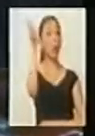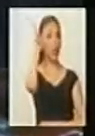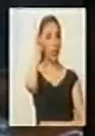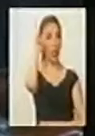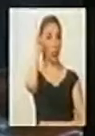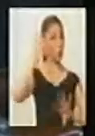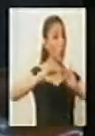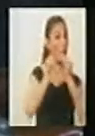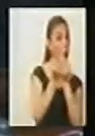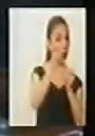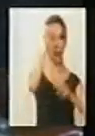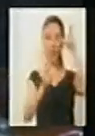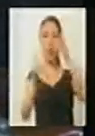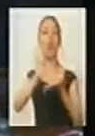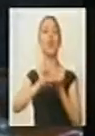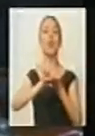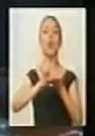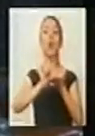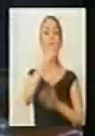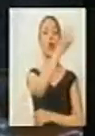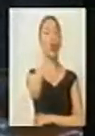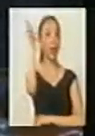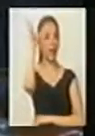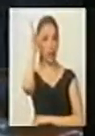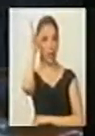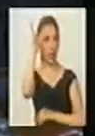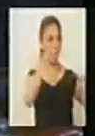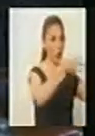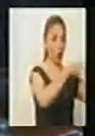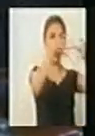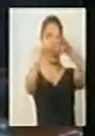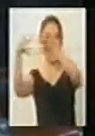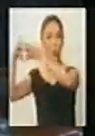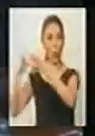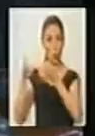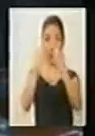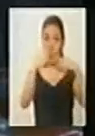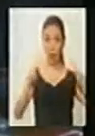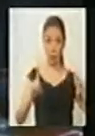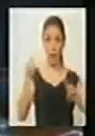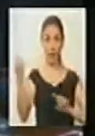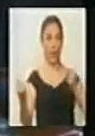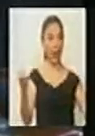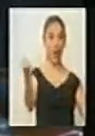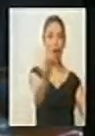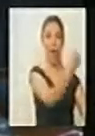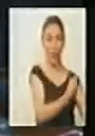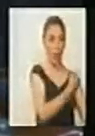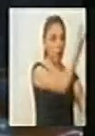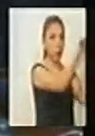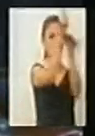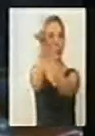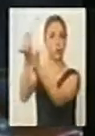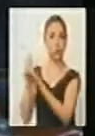total de la Cámara. Es un interbloque, cada bloque va a mantener su espacio, su representación